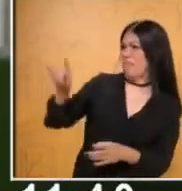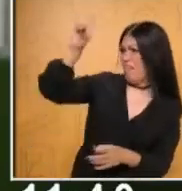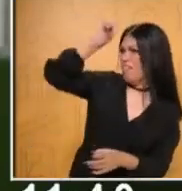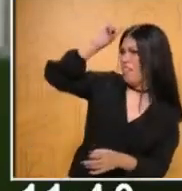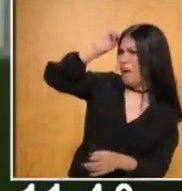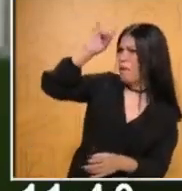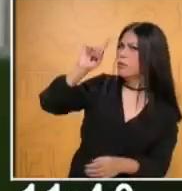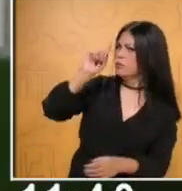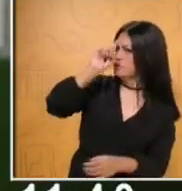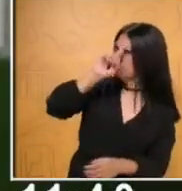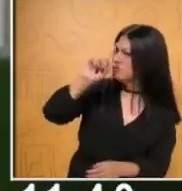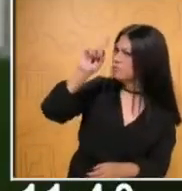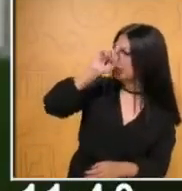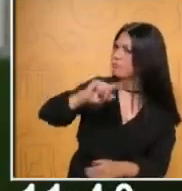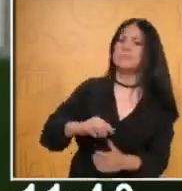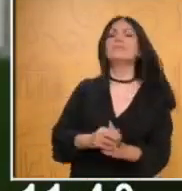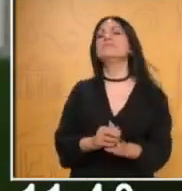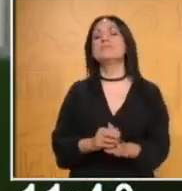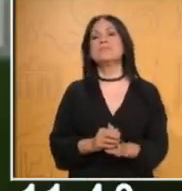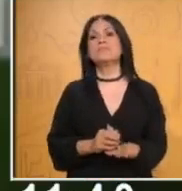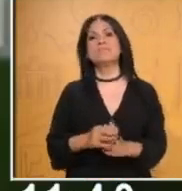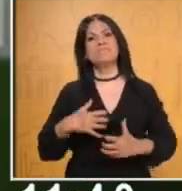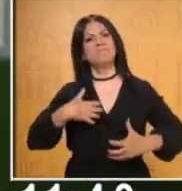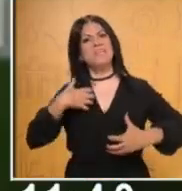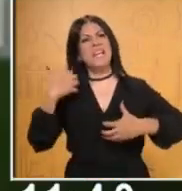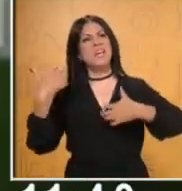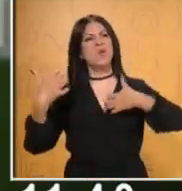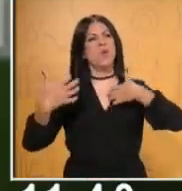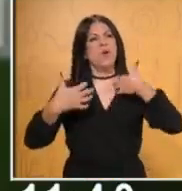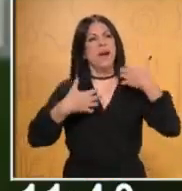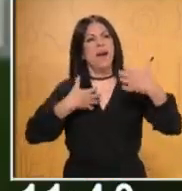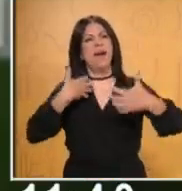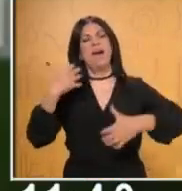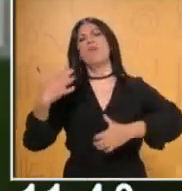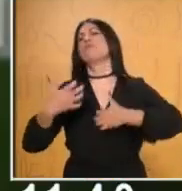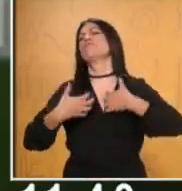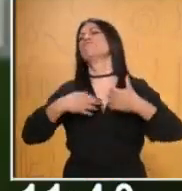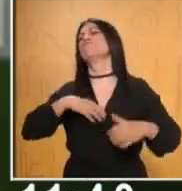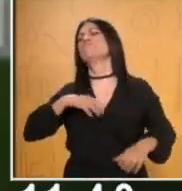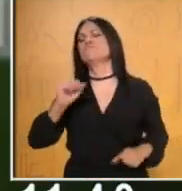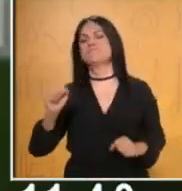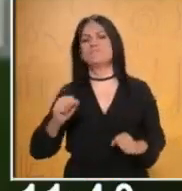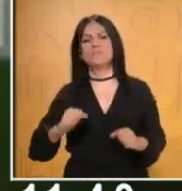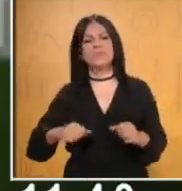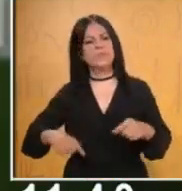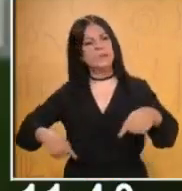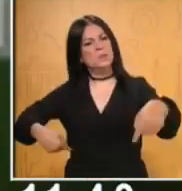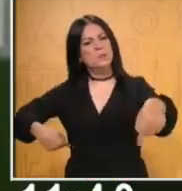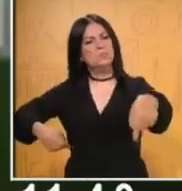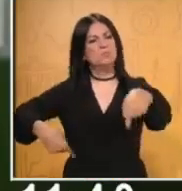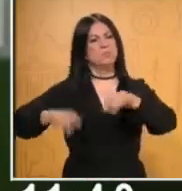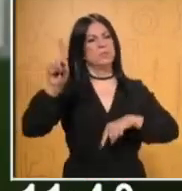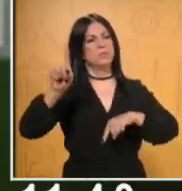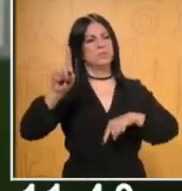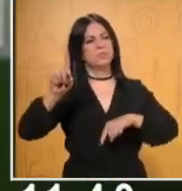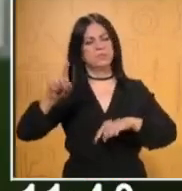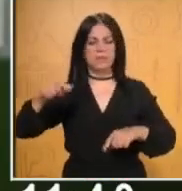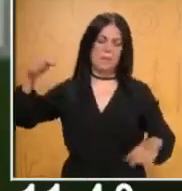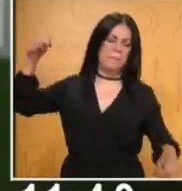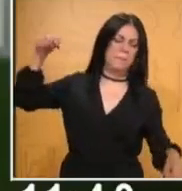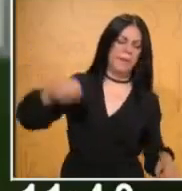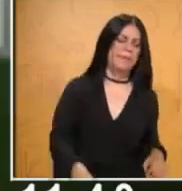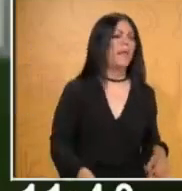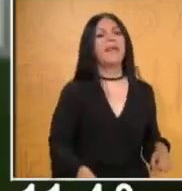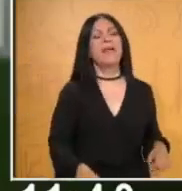Y tanto y tan grande fue su enfado que dio una patada en el suelo que le dejó la pierna enterrada hasta la mitad. Y